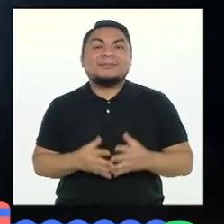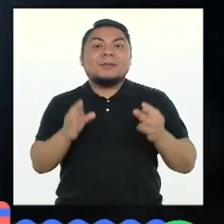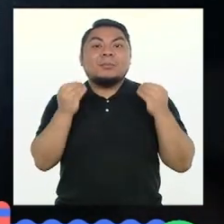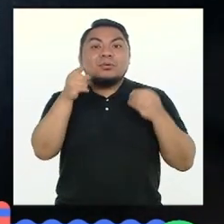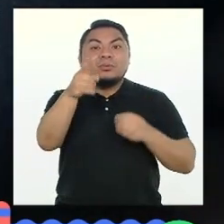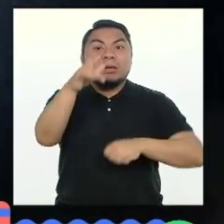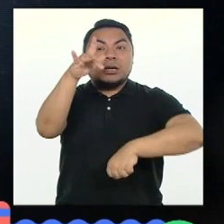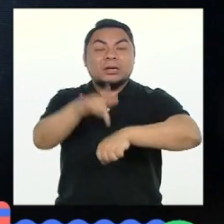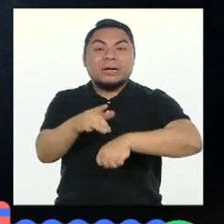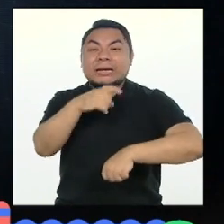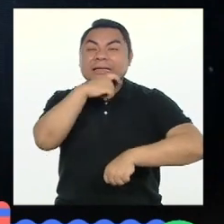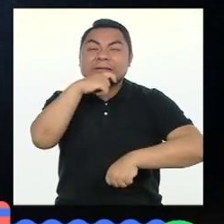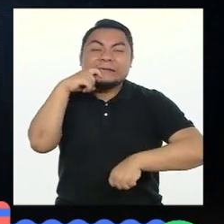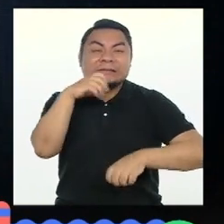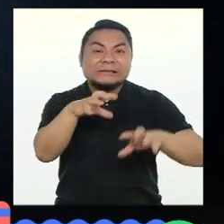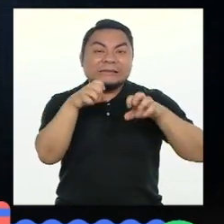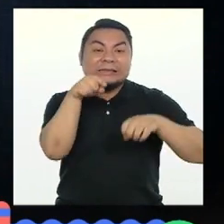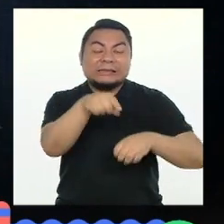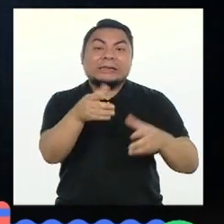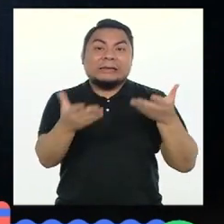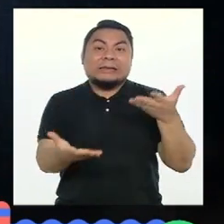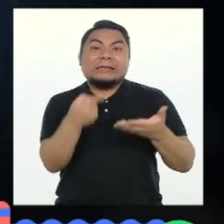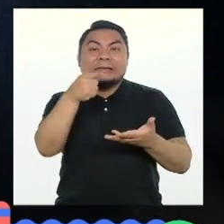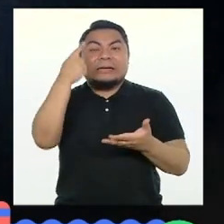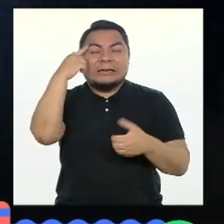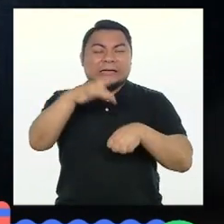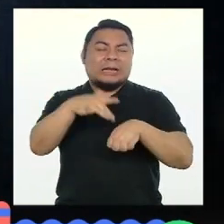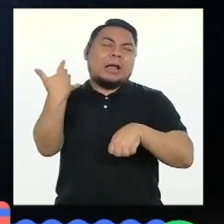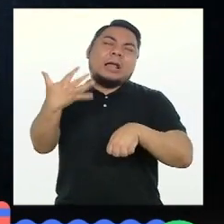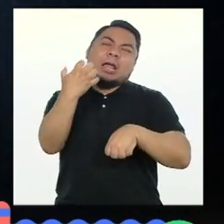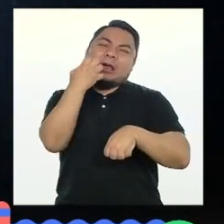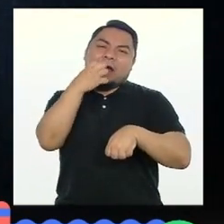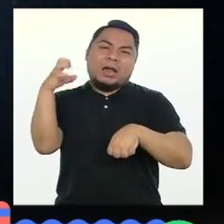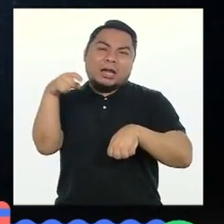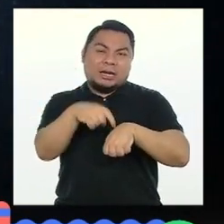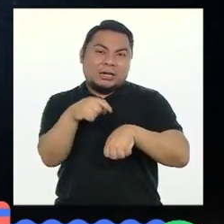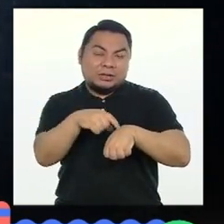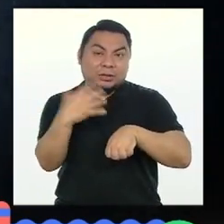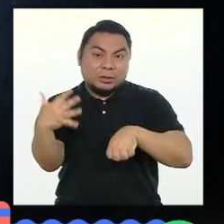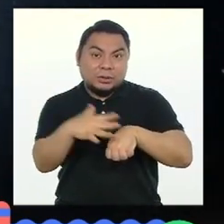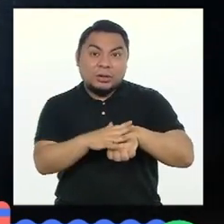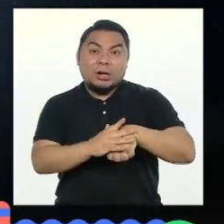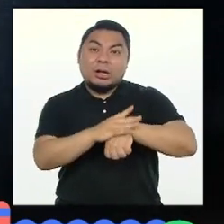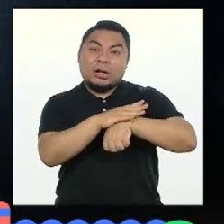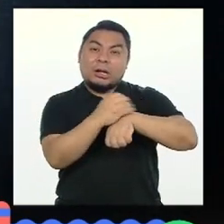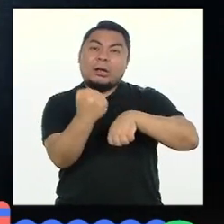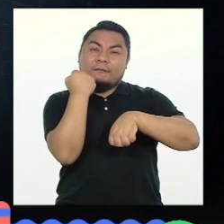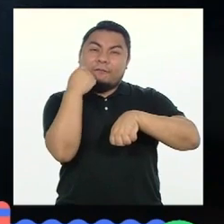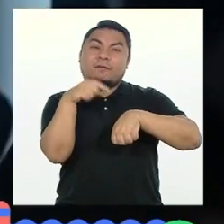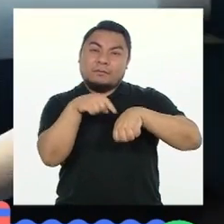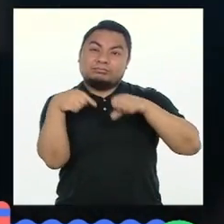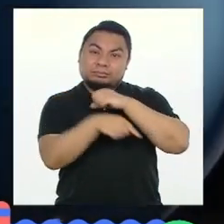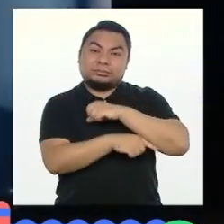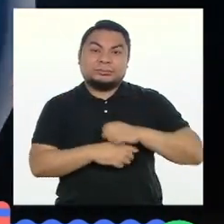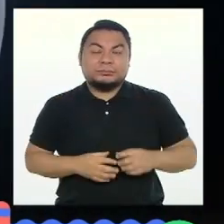Porque si tocamos el hielo seco, este nos produciría una quemadura criogénica, es decir, una quemadura por frío.